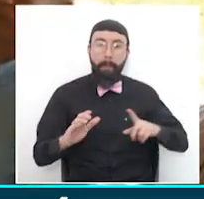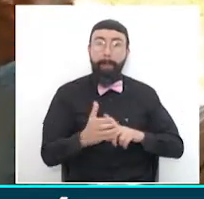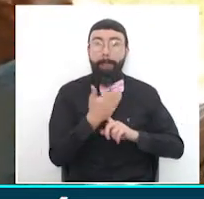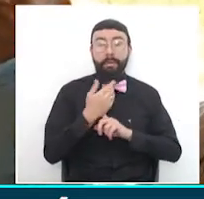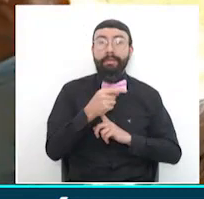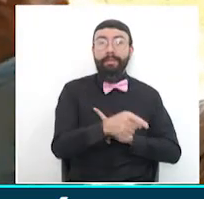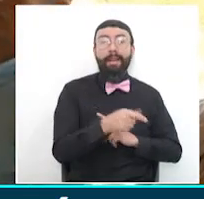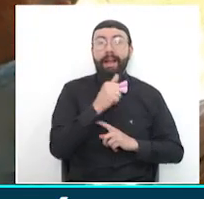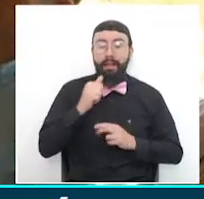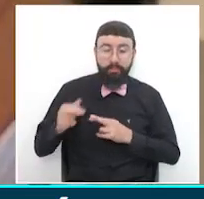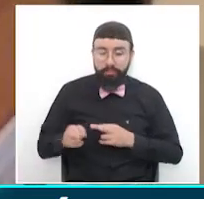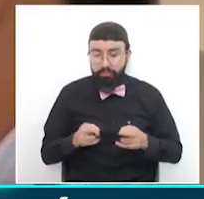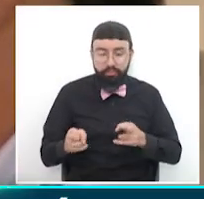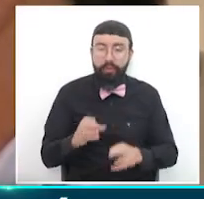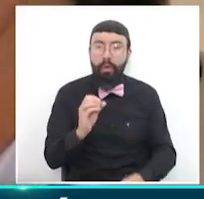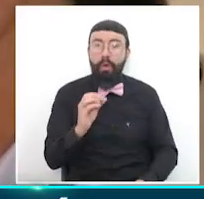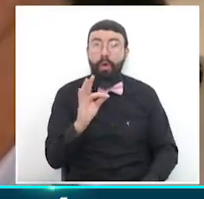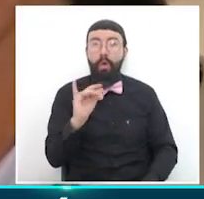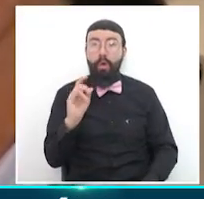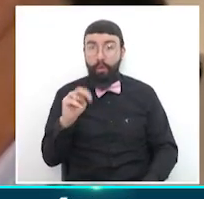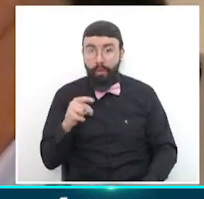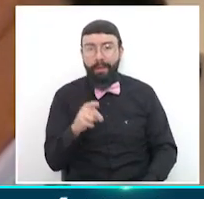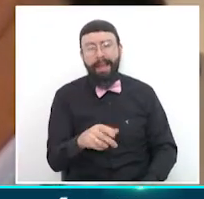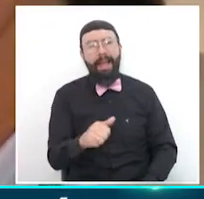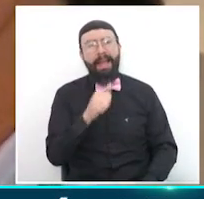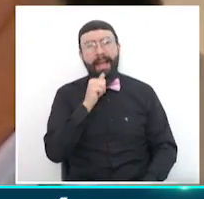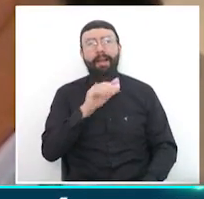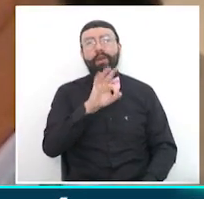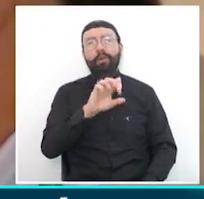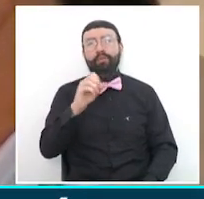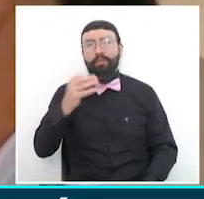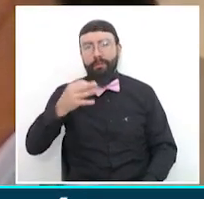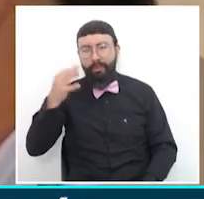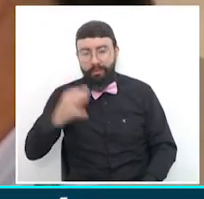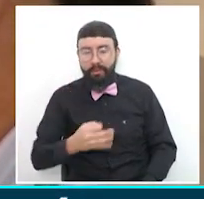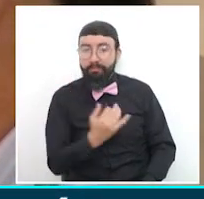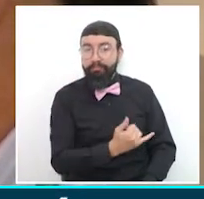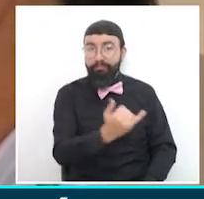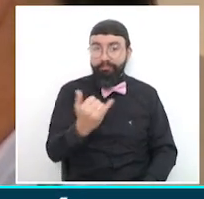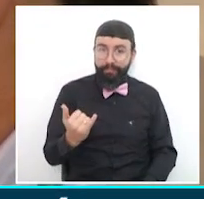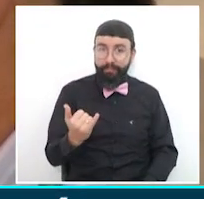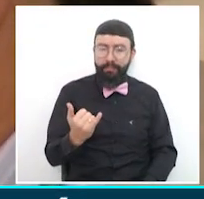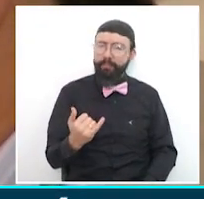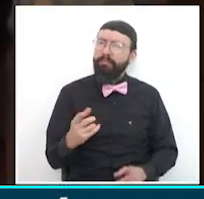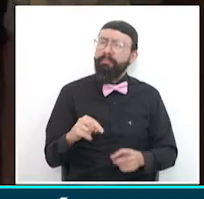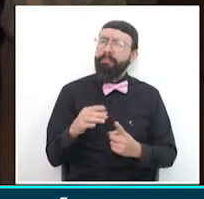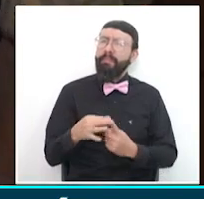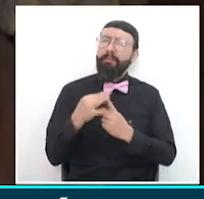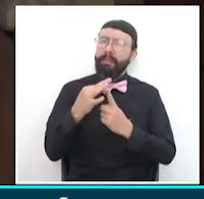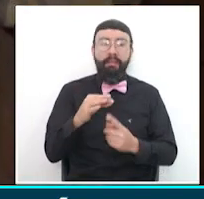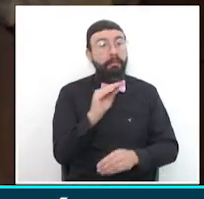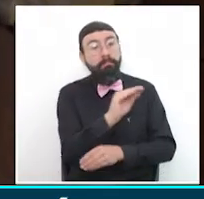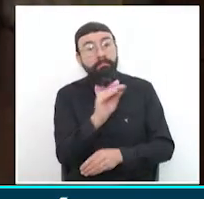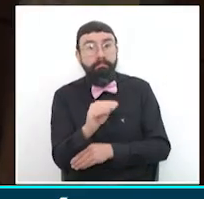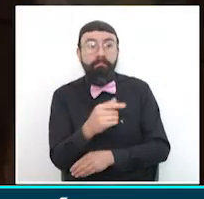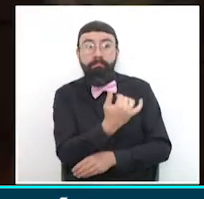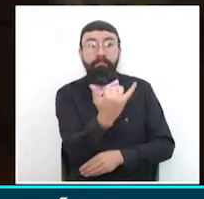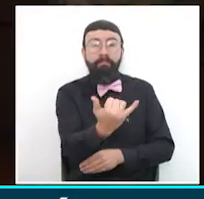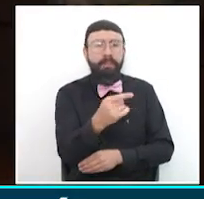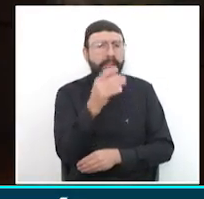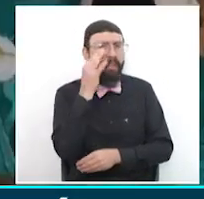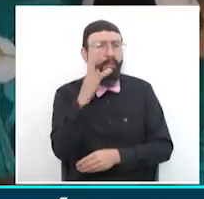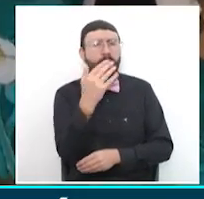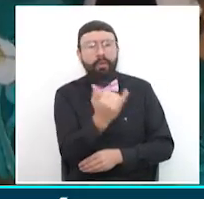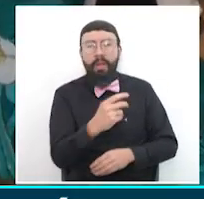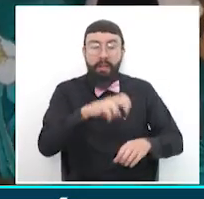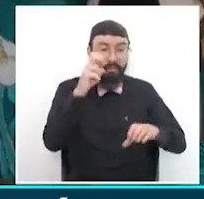río Tun, que surte de agua al 80% de la población risaraldense, y un especial llamado para aquellos que ejercen la minería